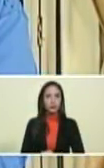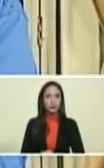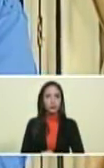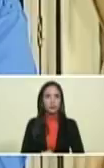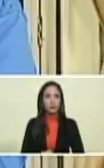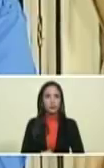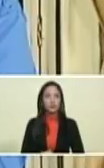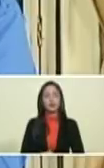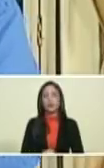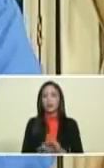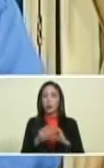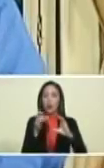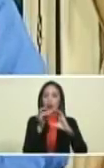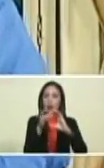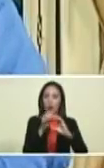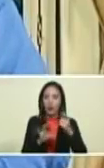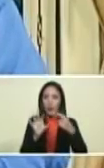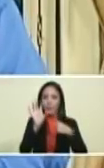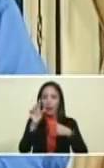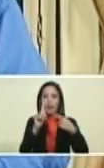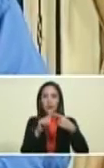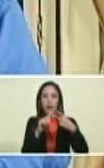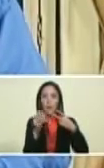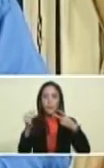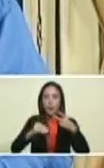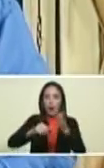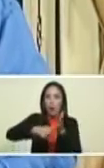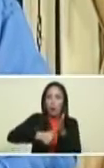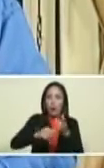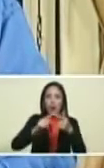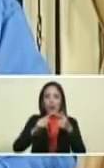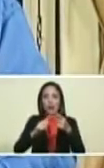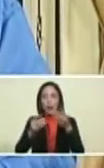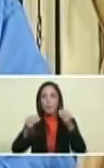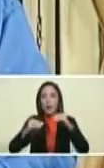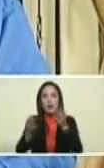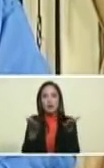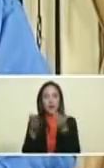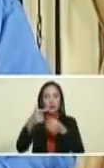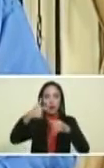la huella dactilar y usted tendrá el servicio de gasolina